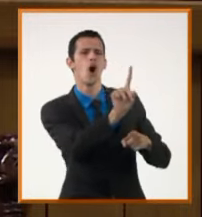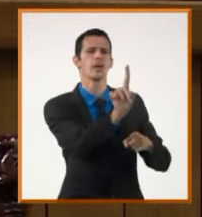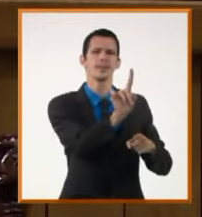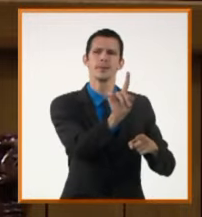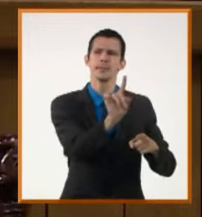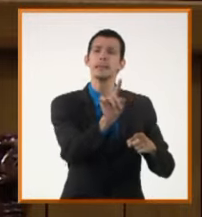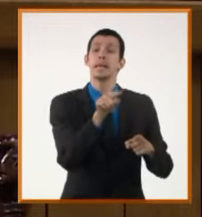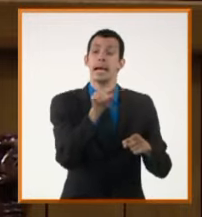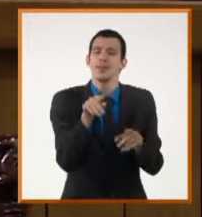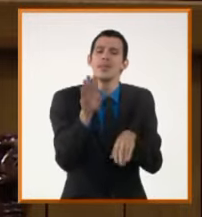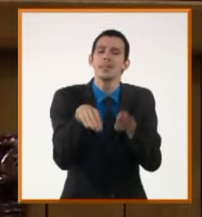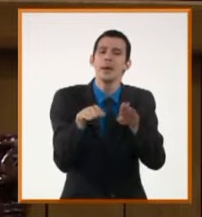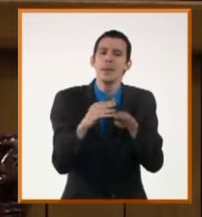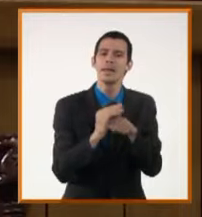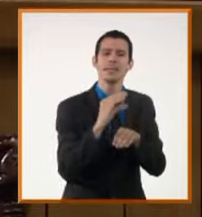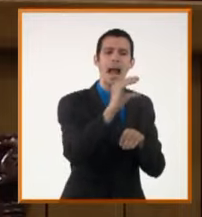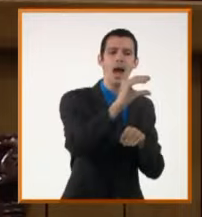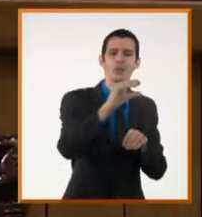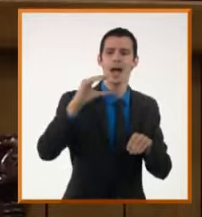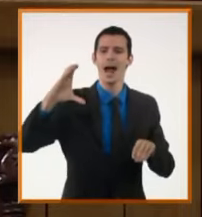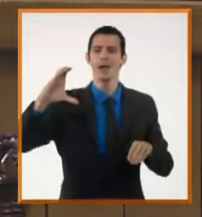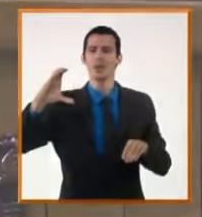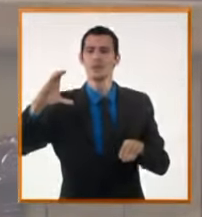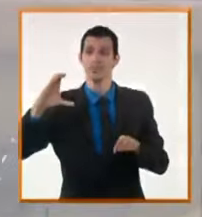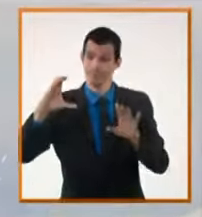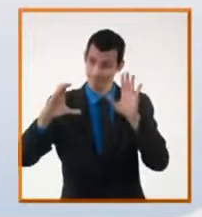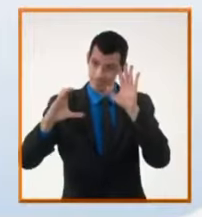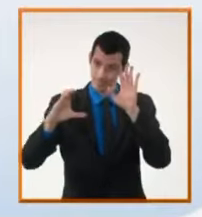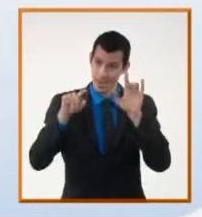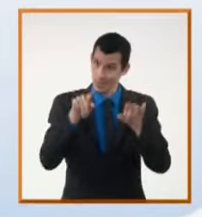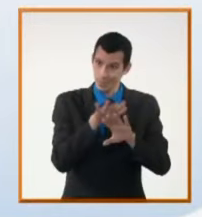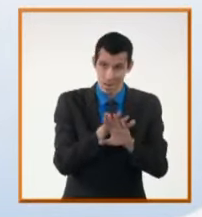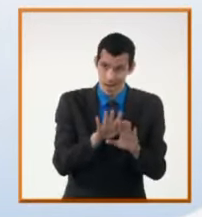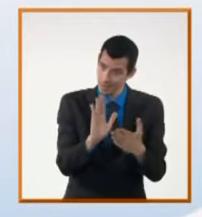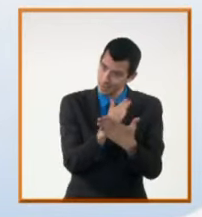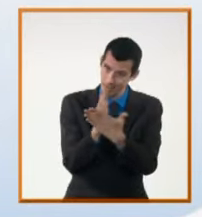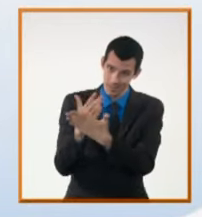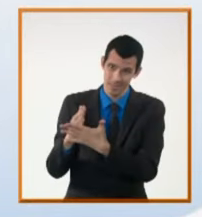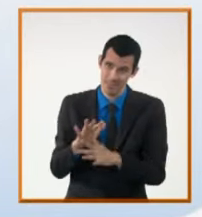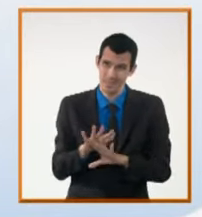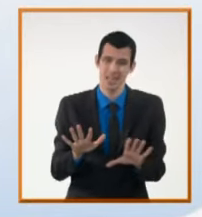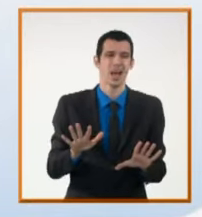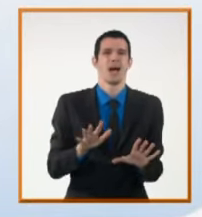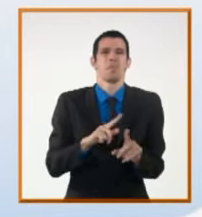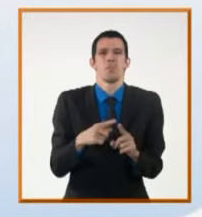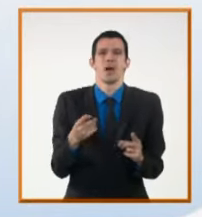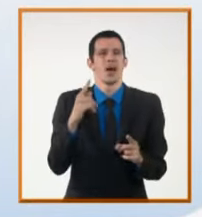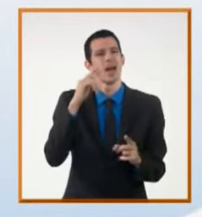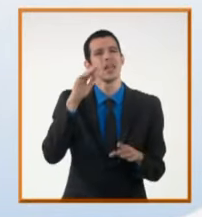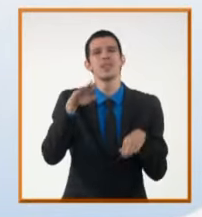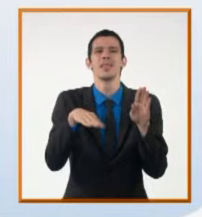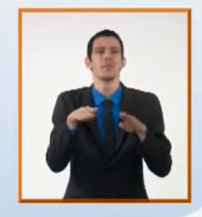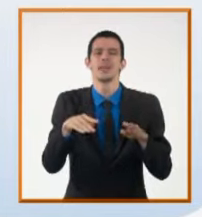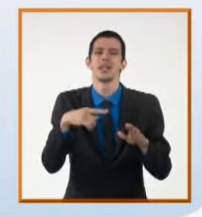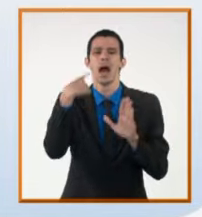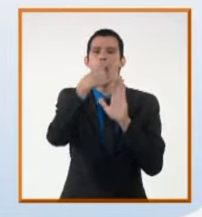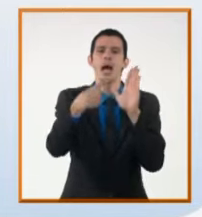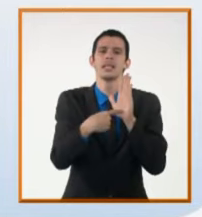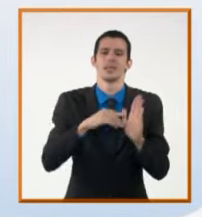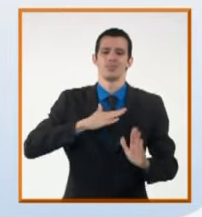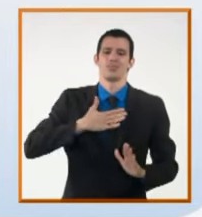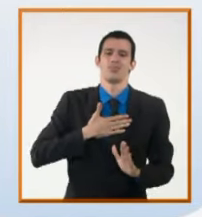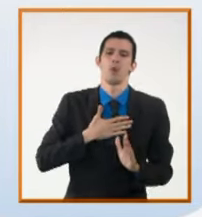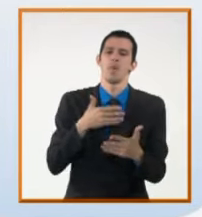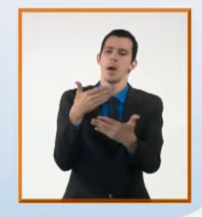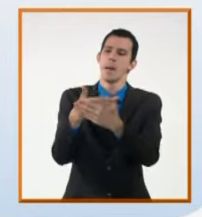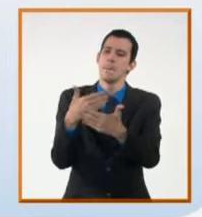en pedazos. Ah, claro, a partir de los resultados que pueda tener una institución, una empresa. Entonces, nosotros,